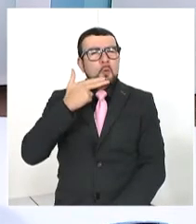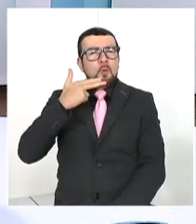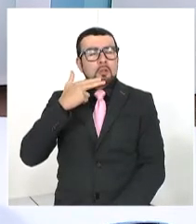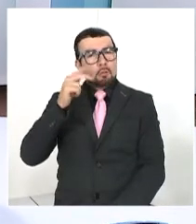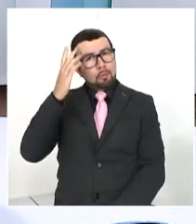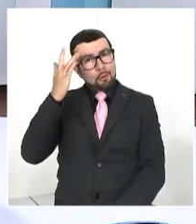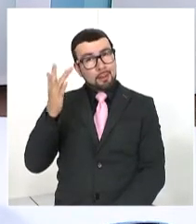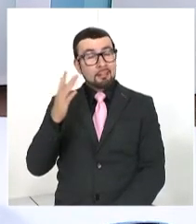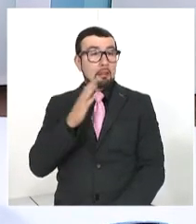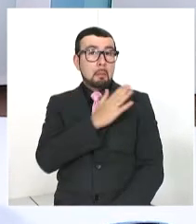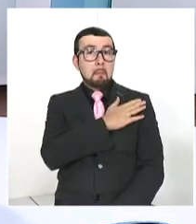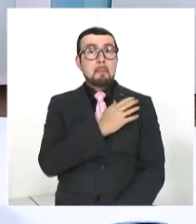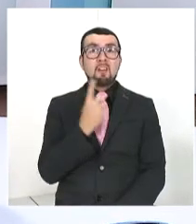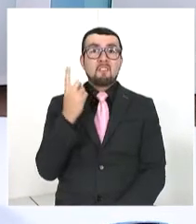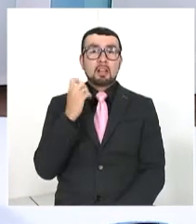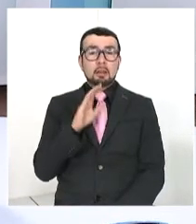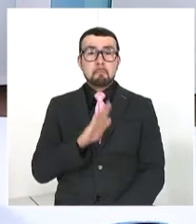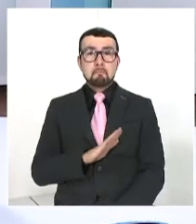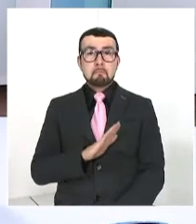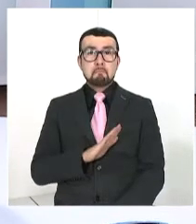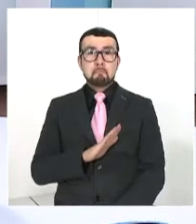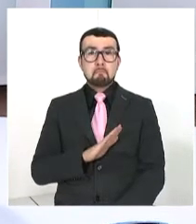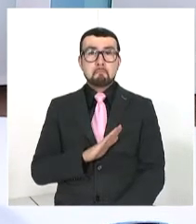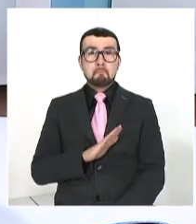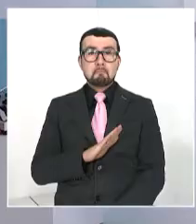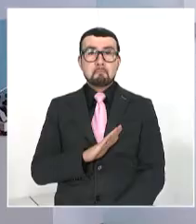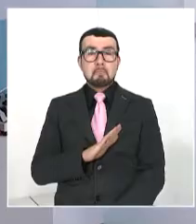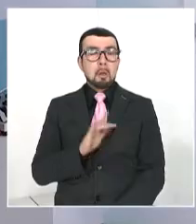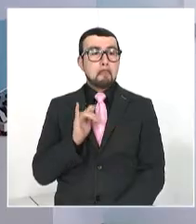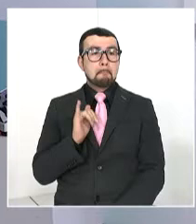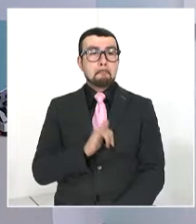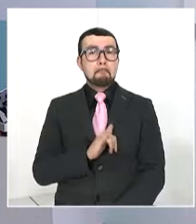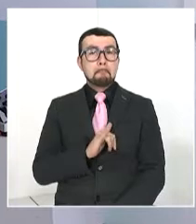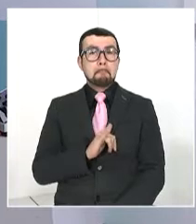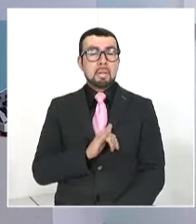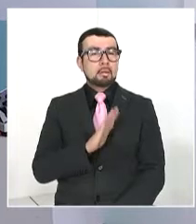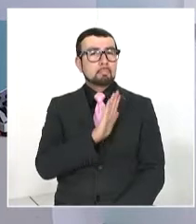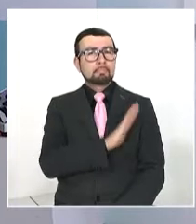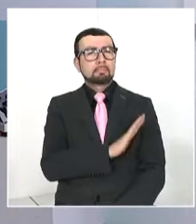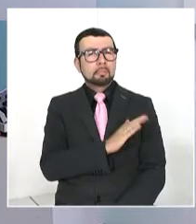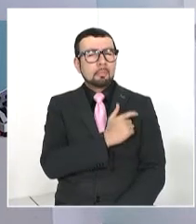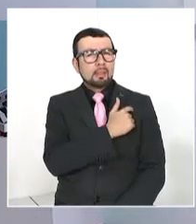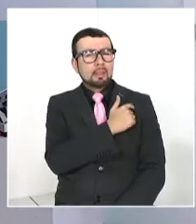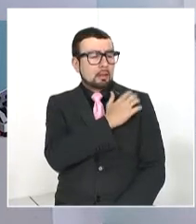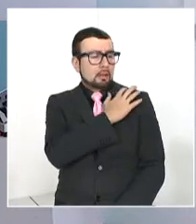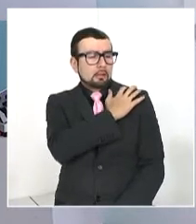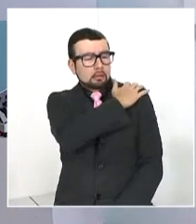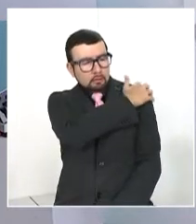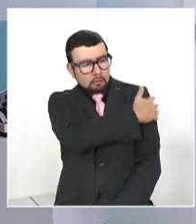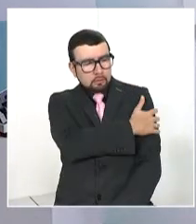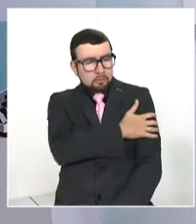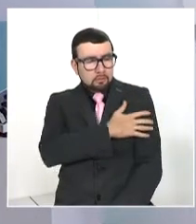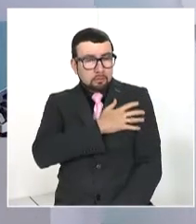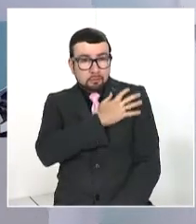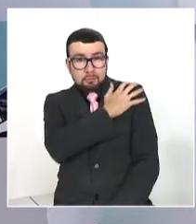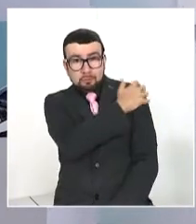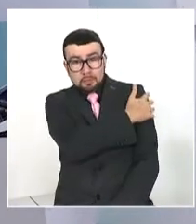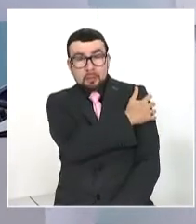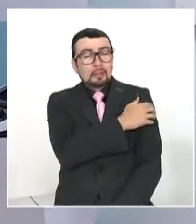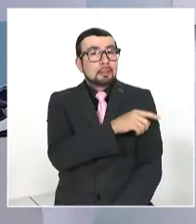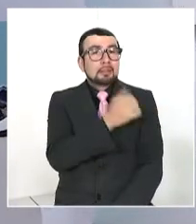falta de movilidad, todos los ligamentos, toda la cápsula, toda la parte que incorpora la articulación